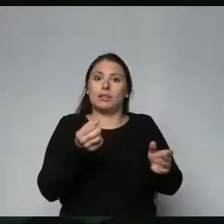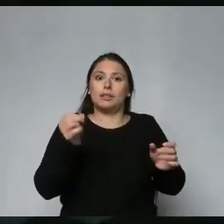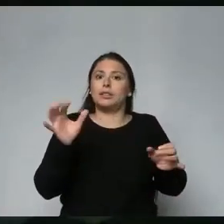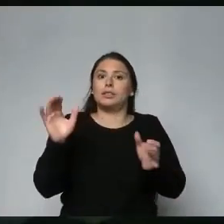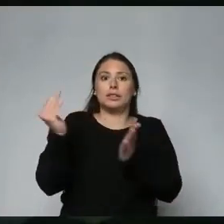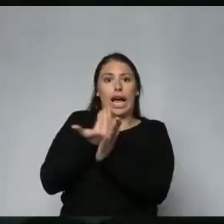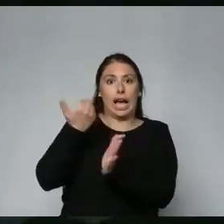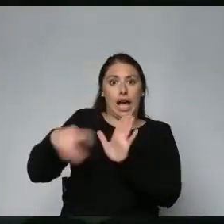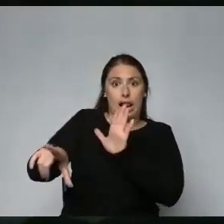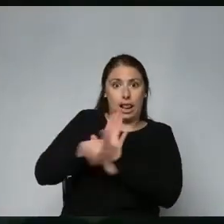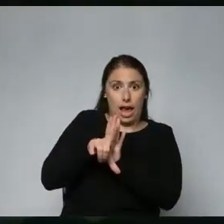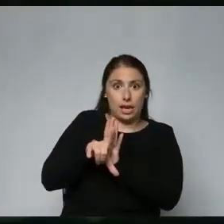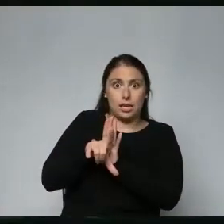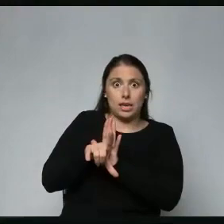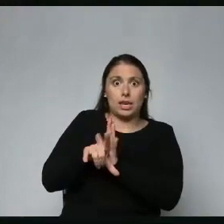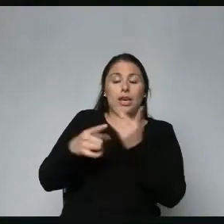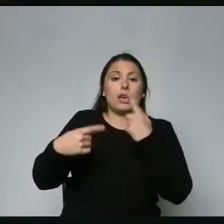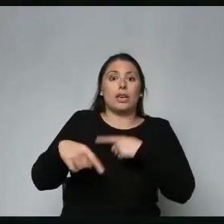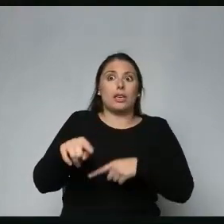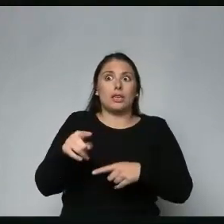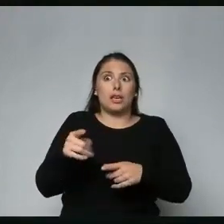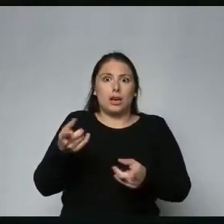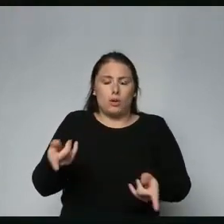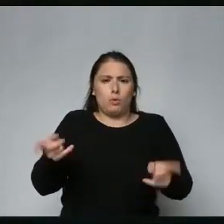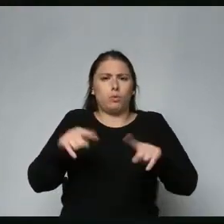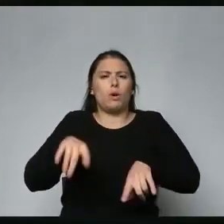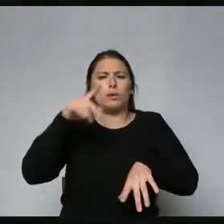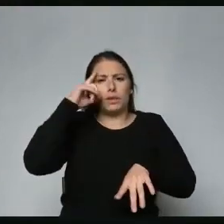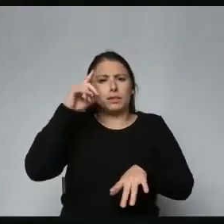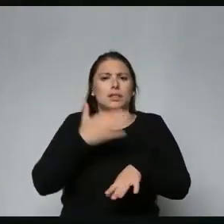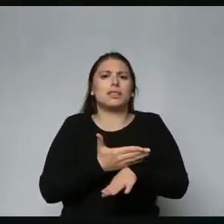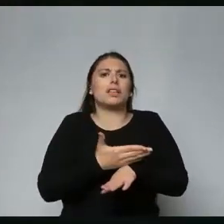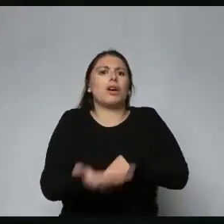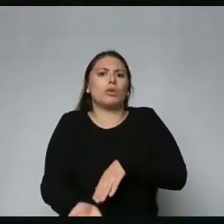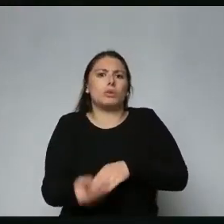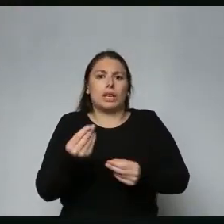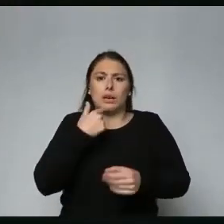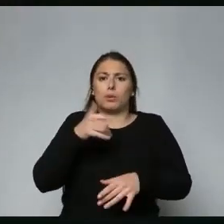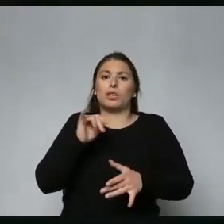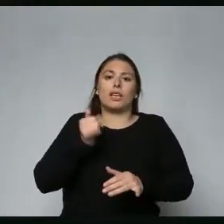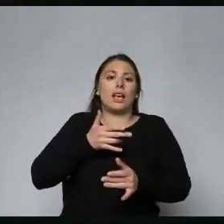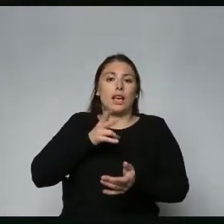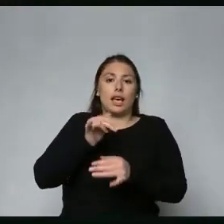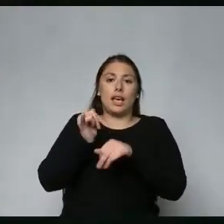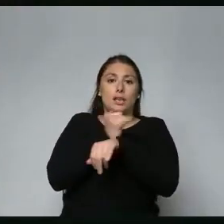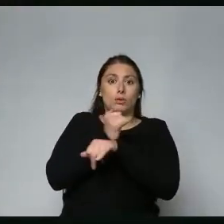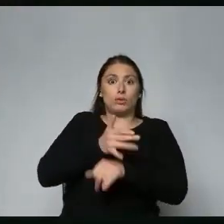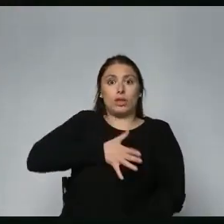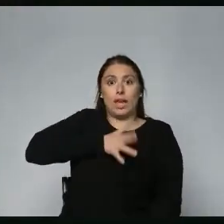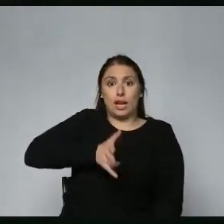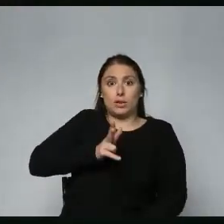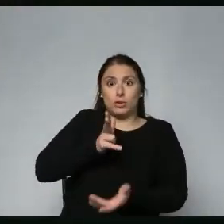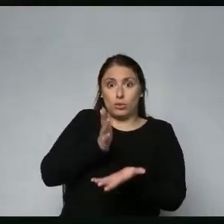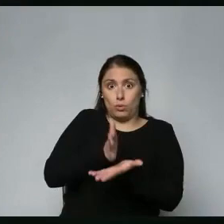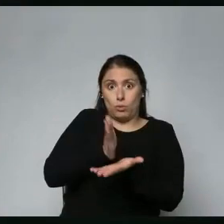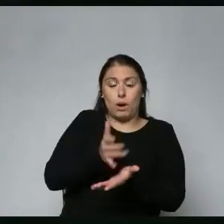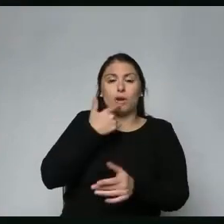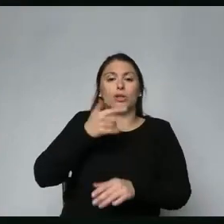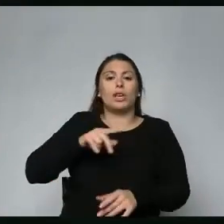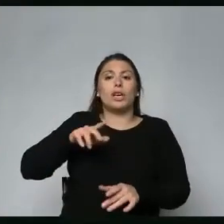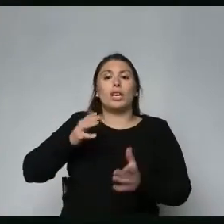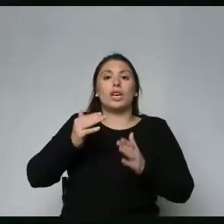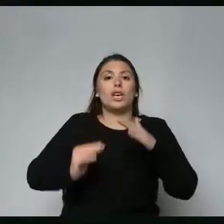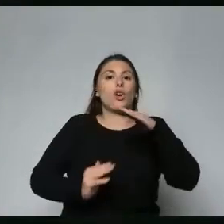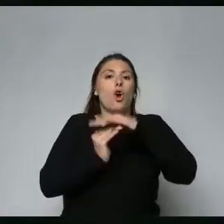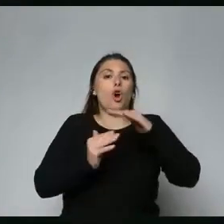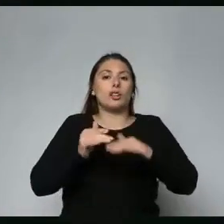no solo por eso, sino también por disposiciones de la Corte Interamericana de Derechos Humanos y del propio la propia Corte Suprema de Justicia. ¿Qué efecto